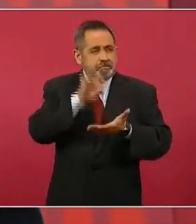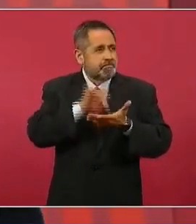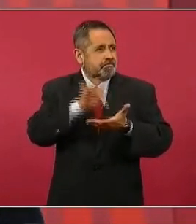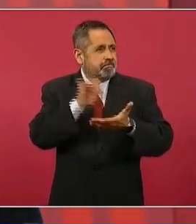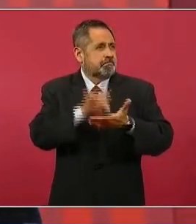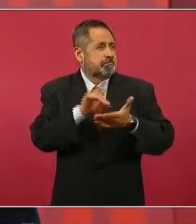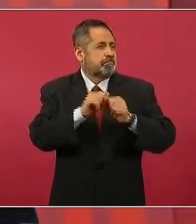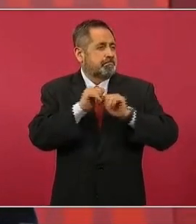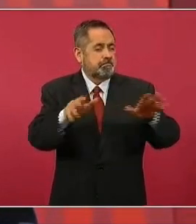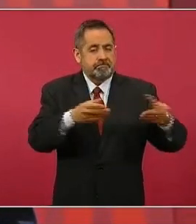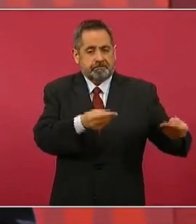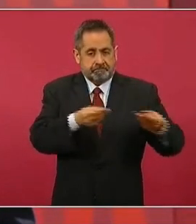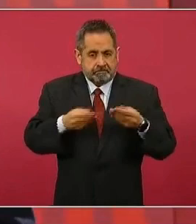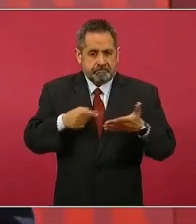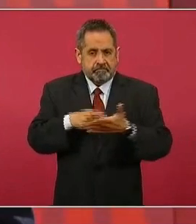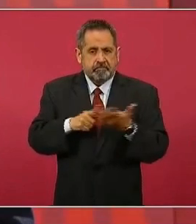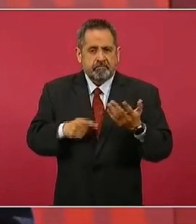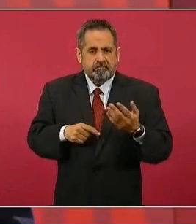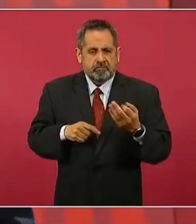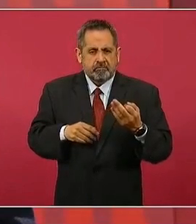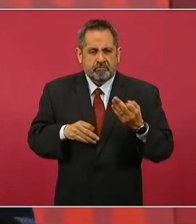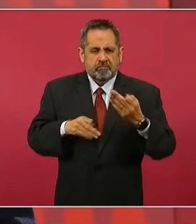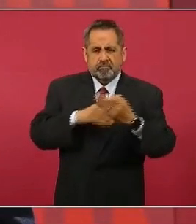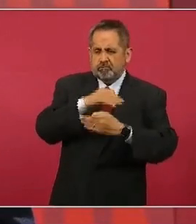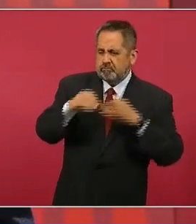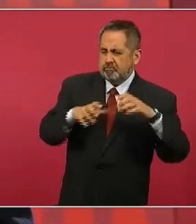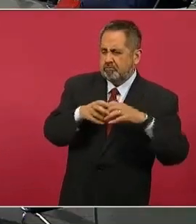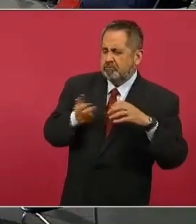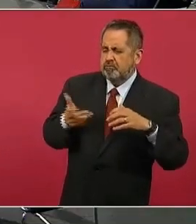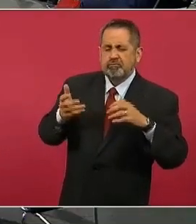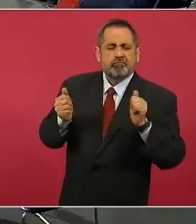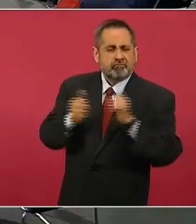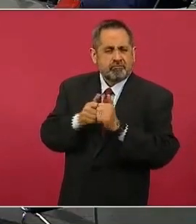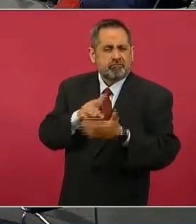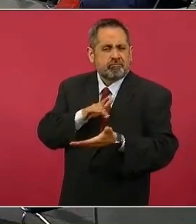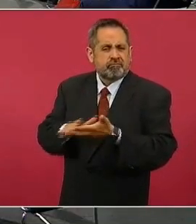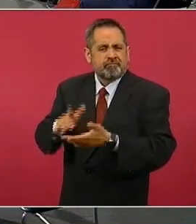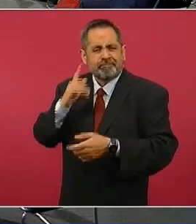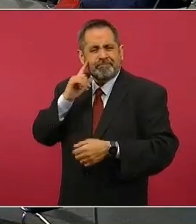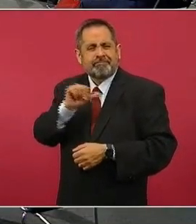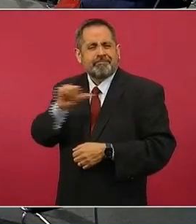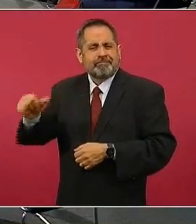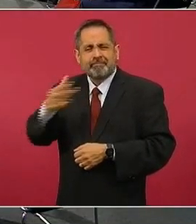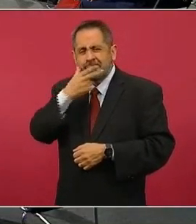chistosos, decían: aquí todos estamos con el manco,